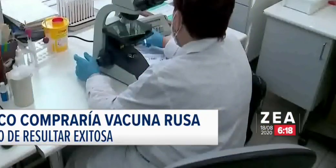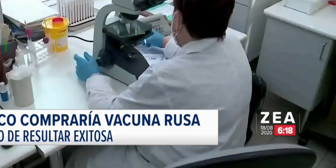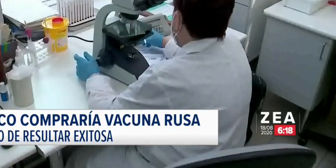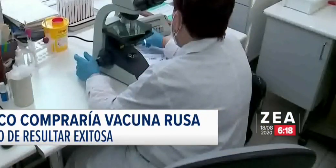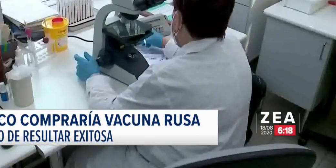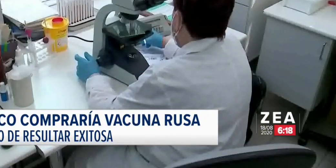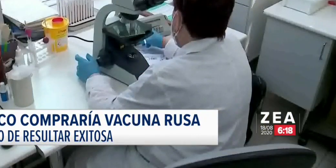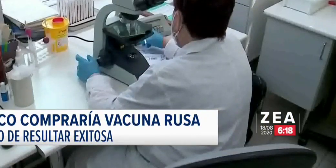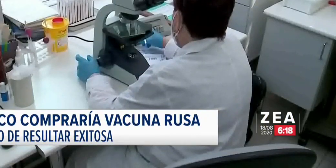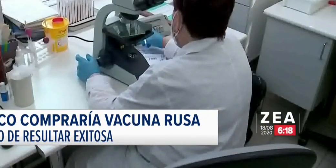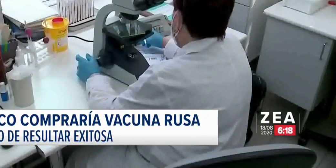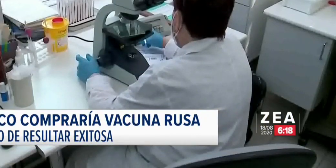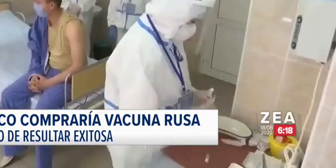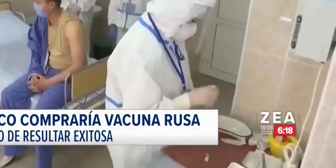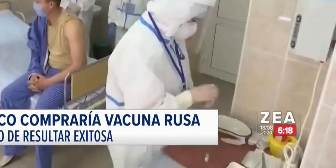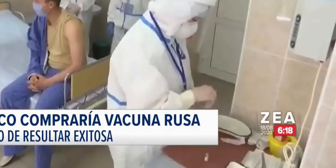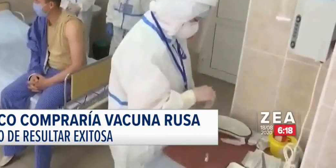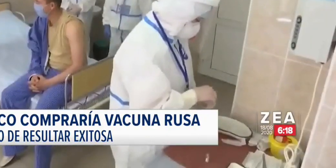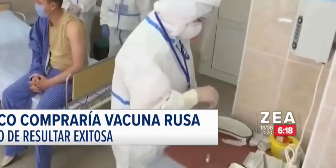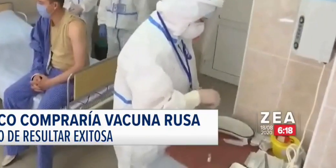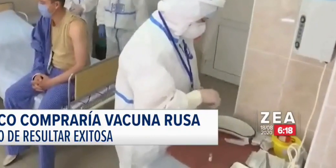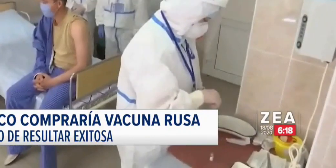que sería el primero en aplicársela.